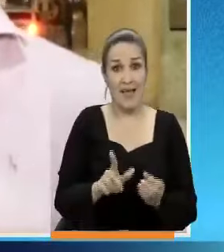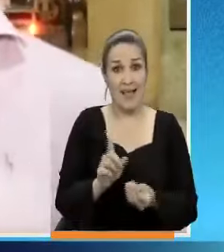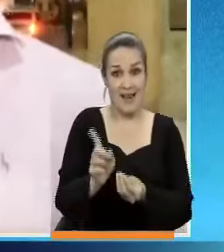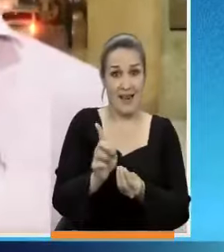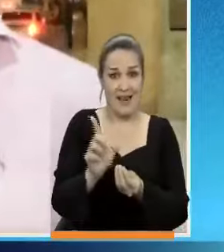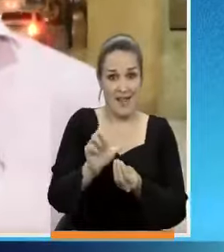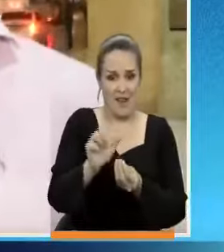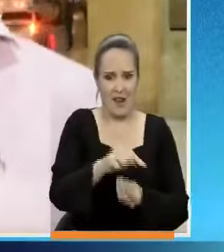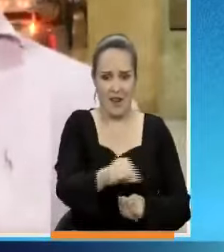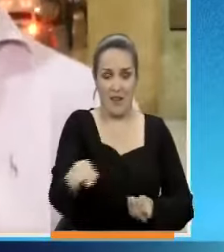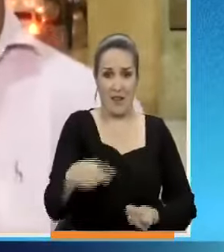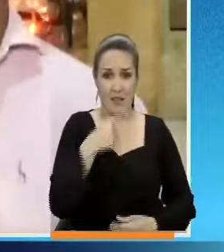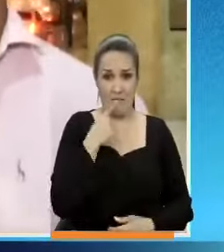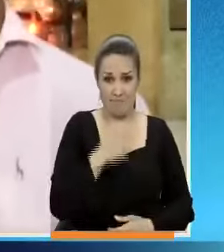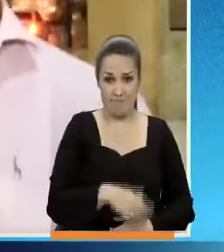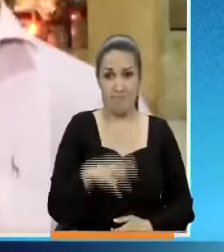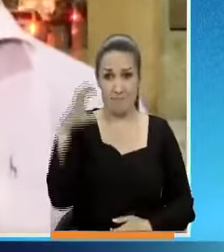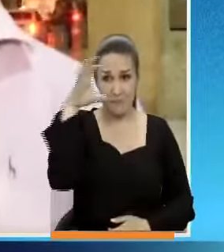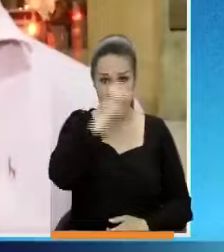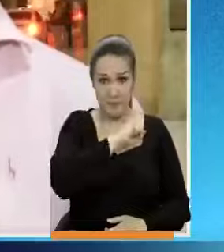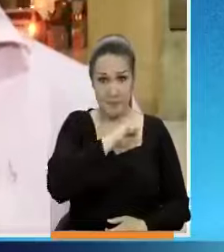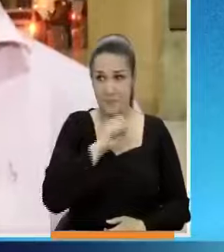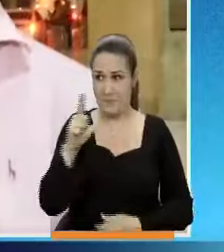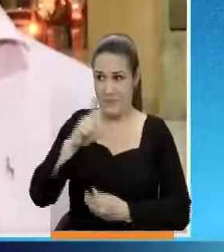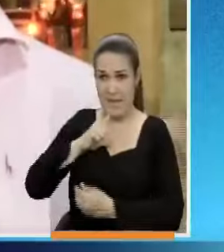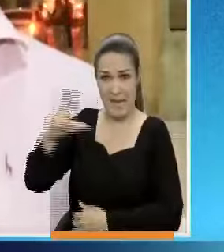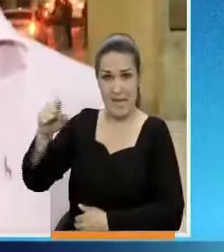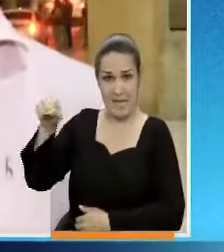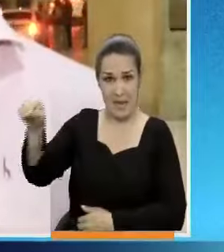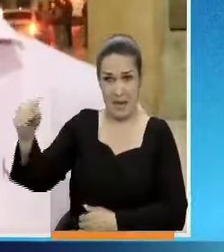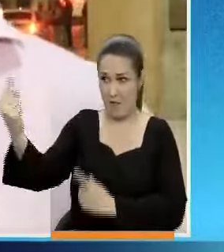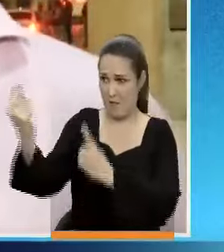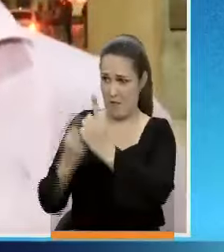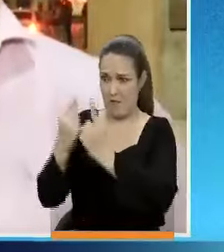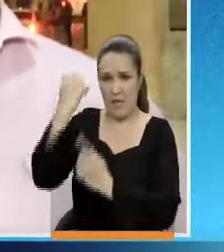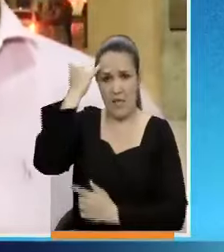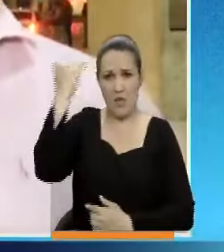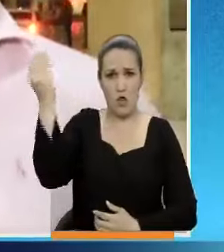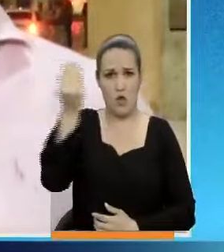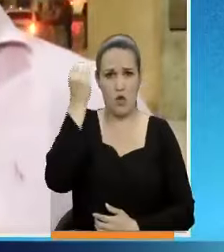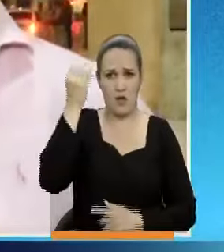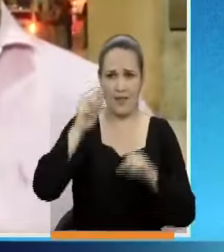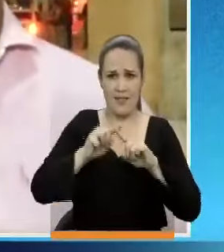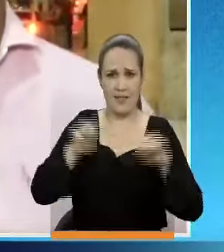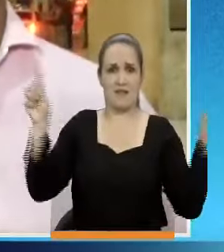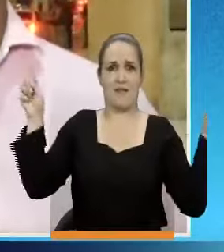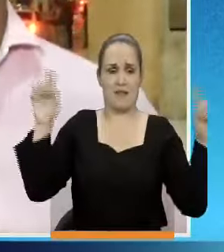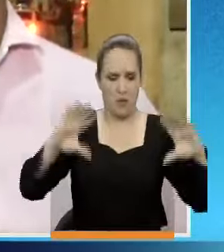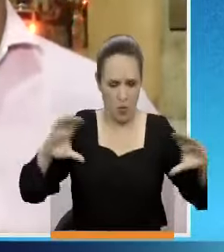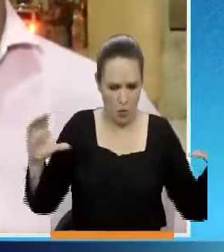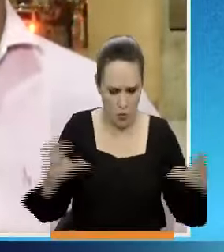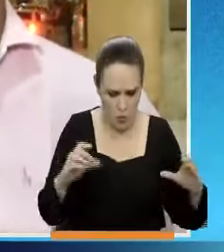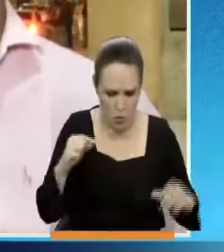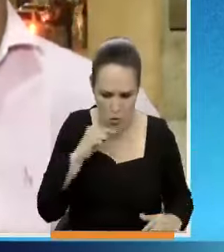Liberal es que estos líderes no corresponderían a la ideología de la colectividad